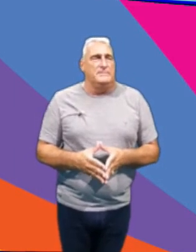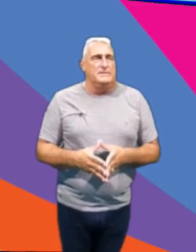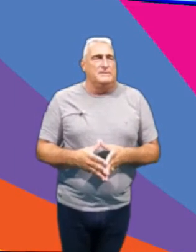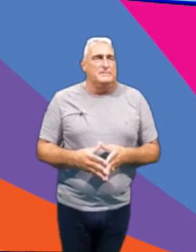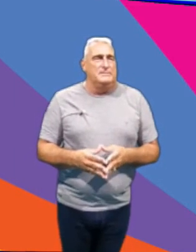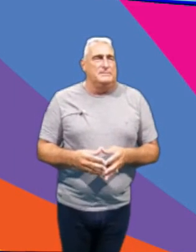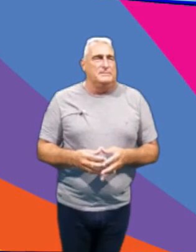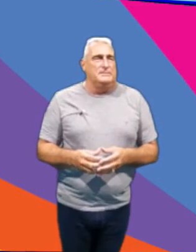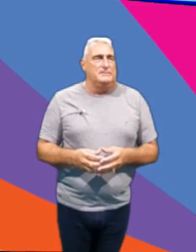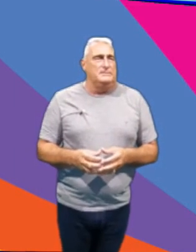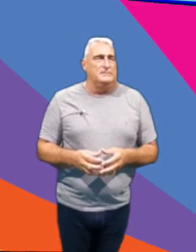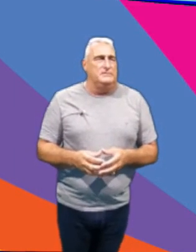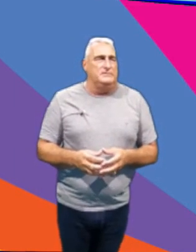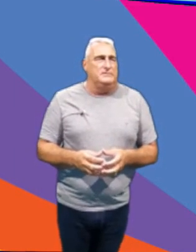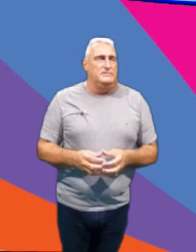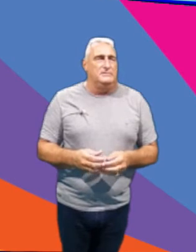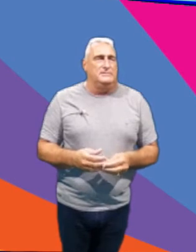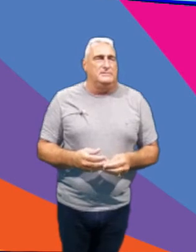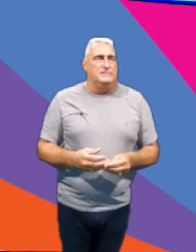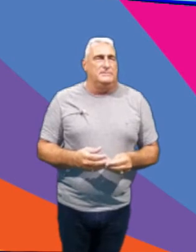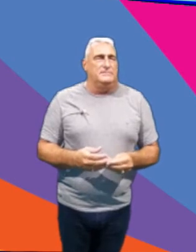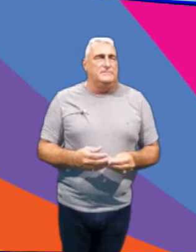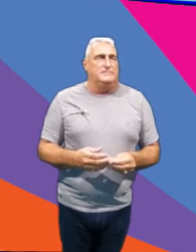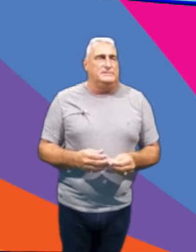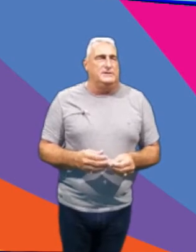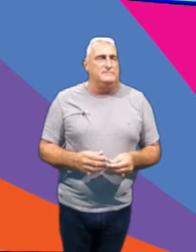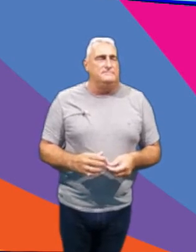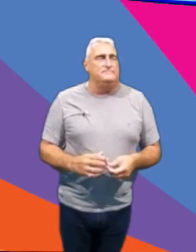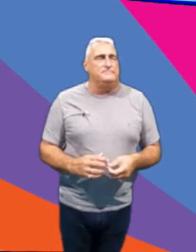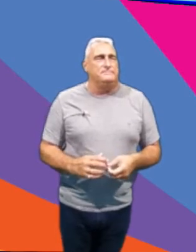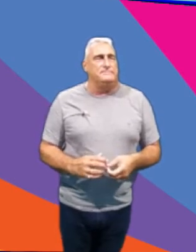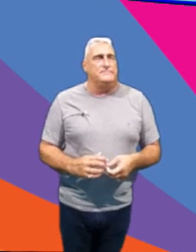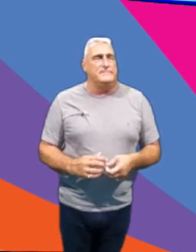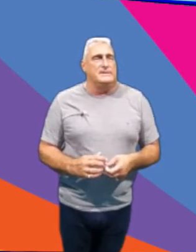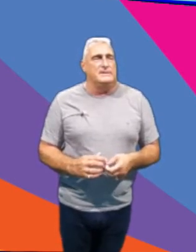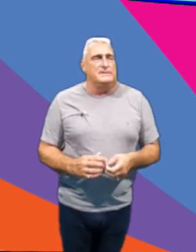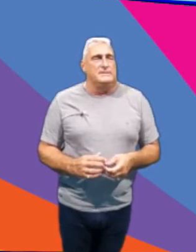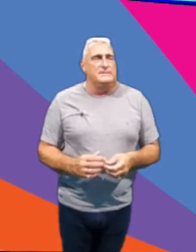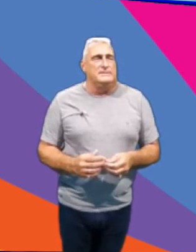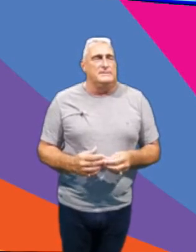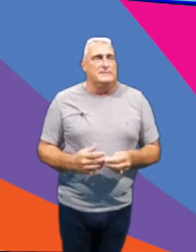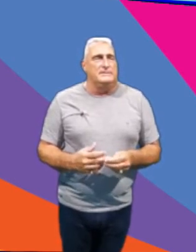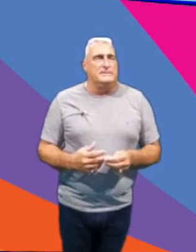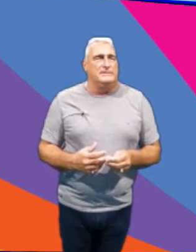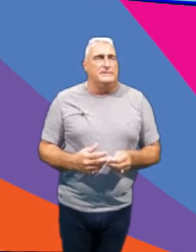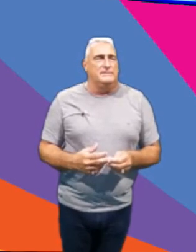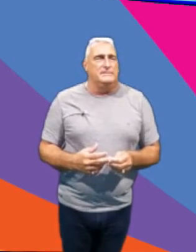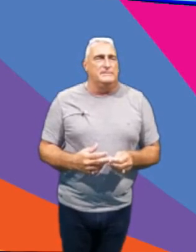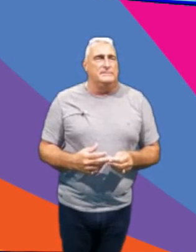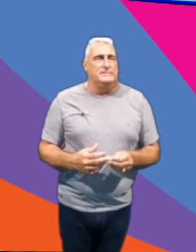primaria abierta, simultánea, obligatoria, porque por ahí la gente se olvida. Sí. En las primarias jugaron con un poco de